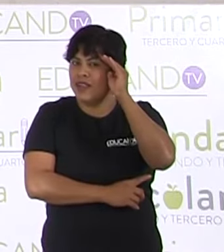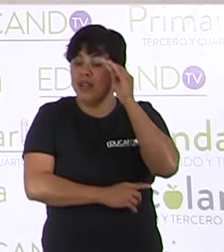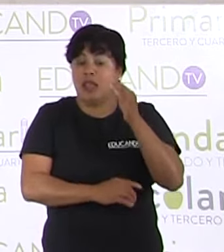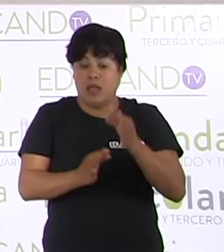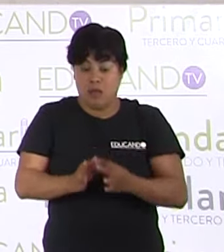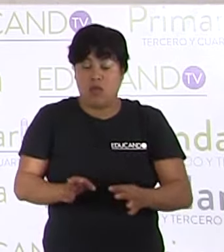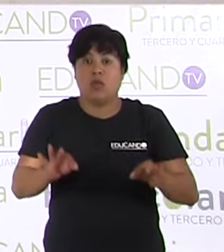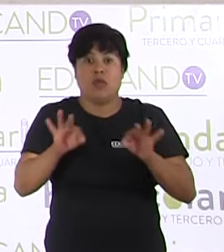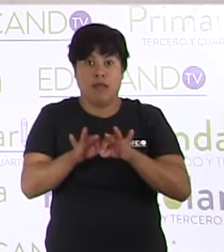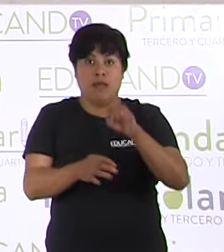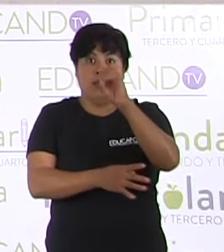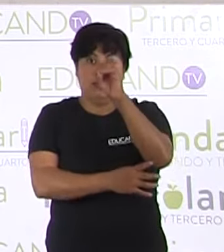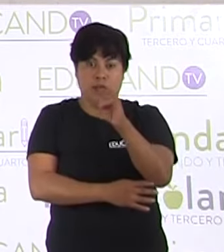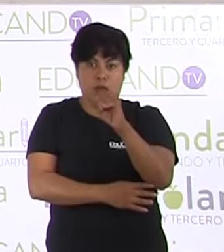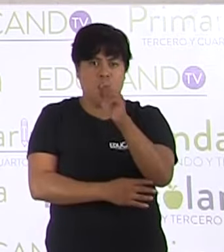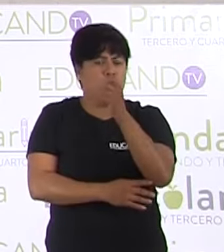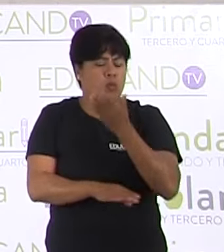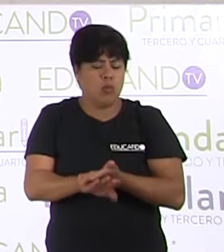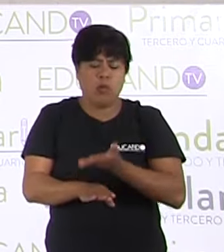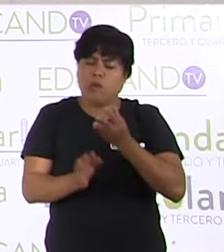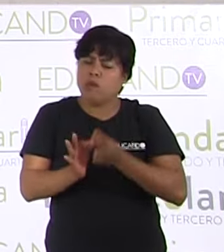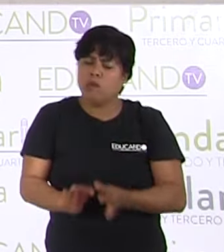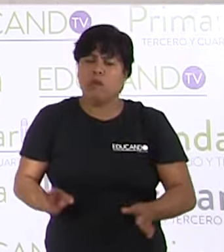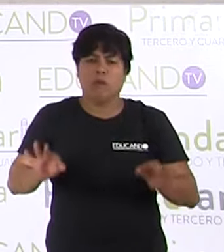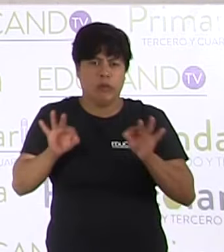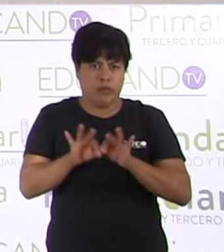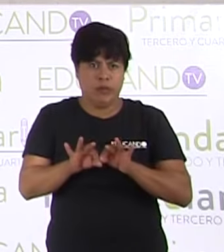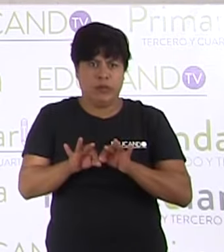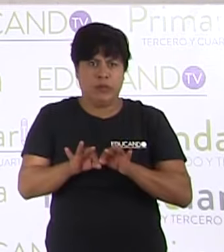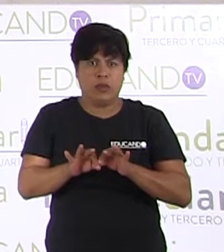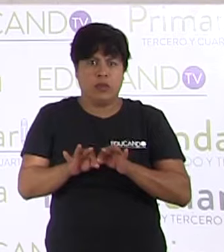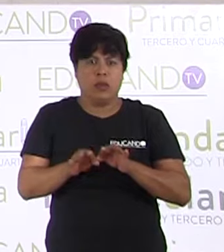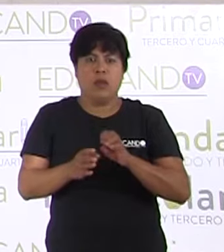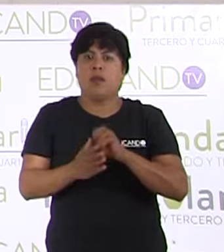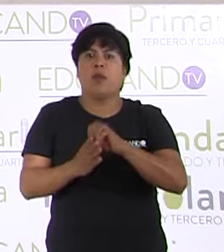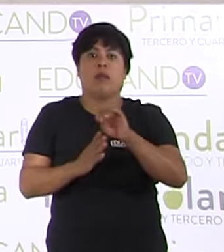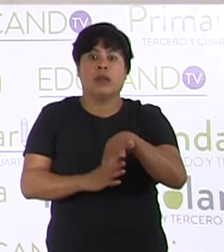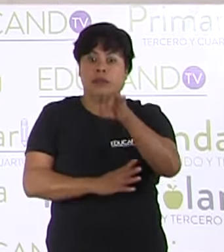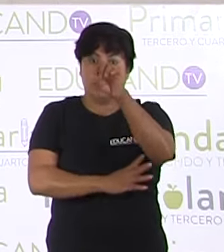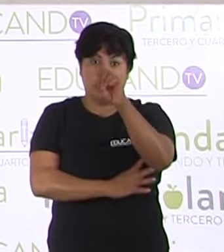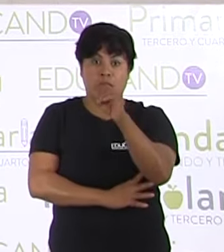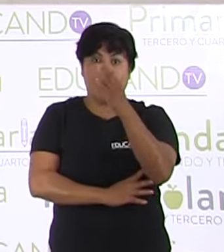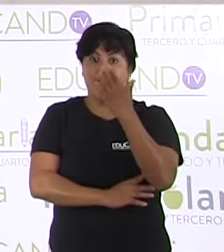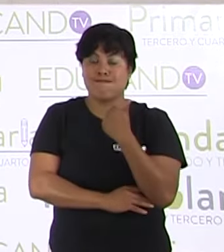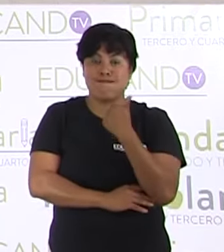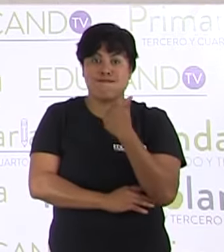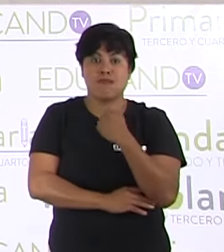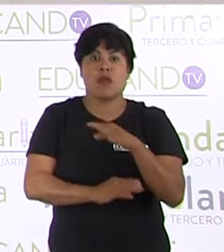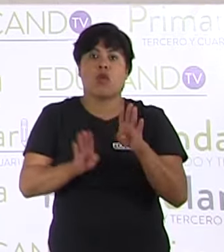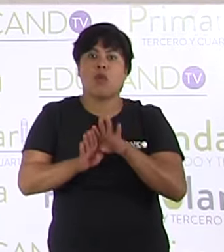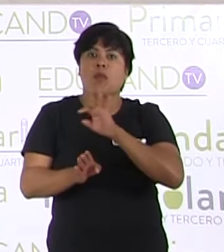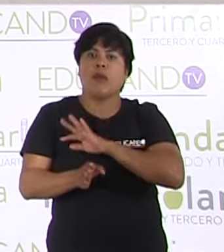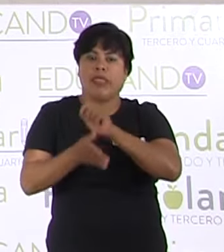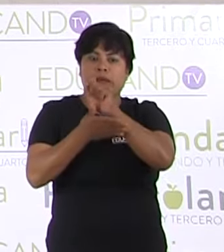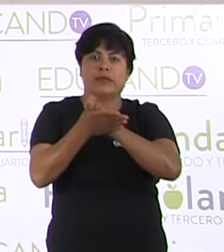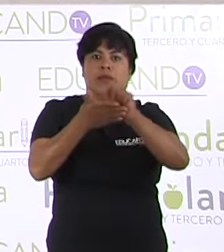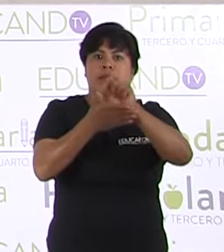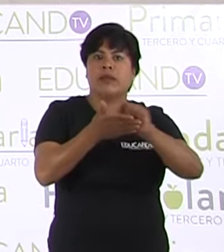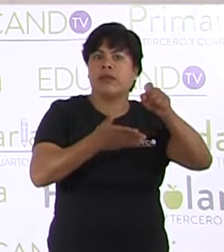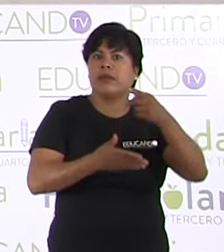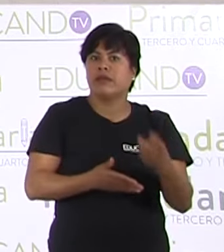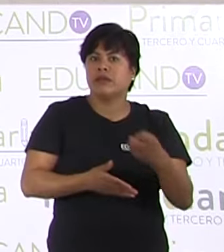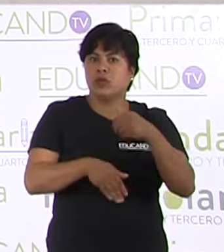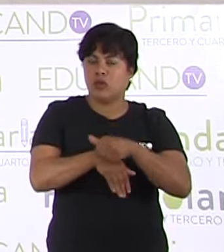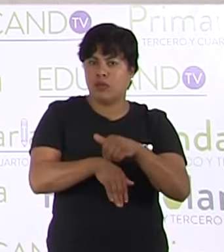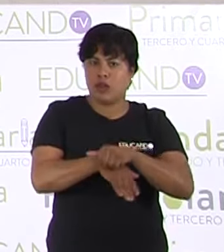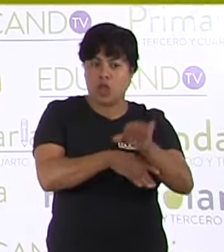la importancia del cero es tal que si no existiera el cer0 no podríamos escribir estas dos cantidades así